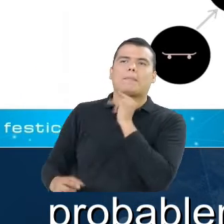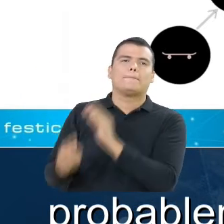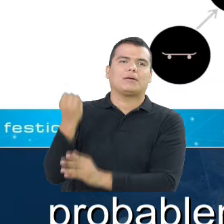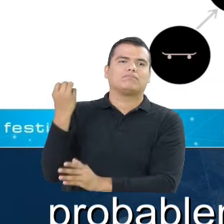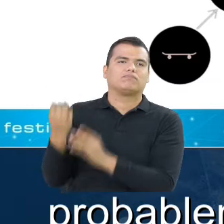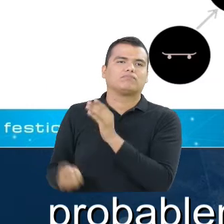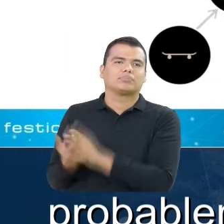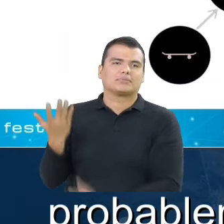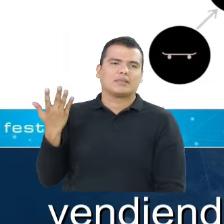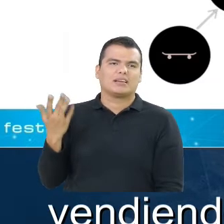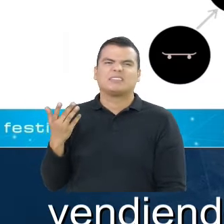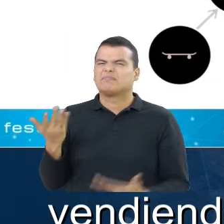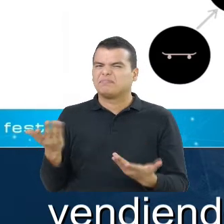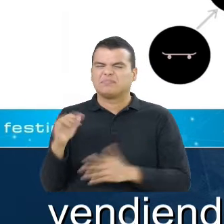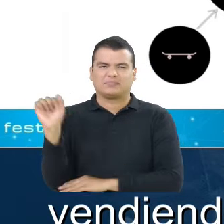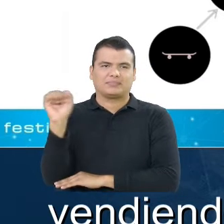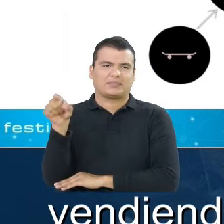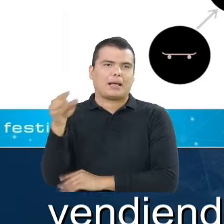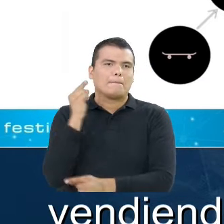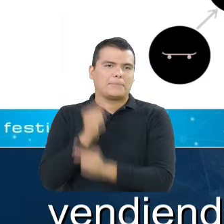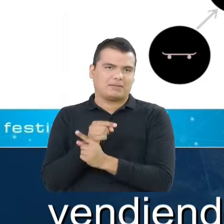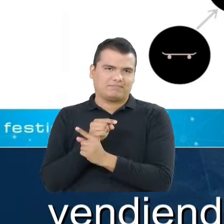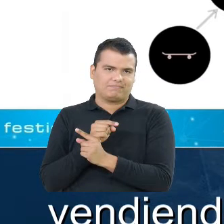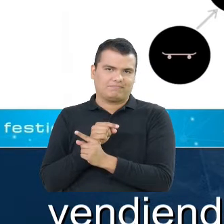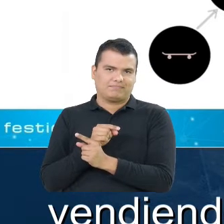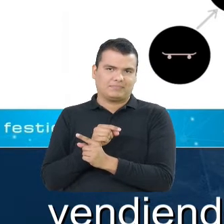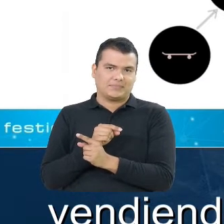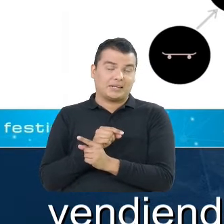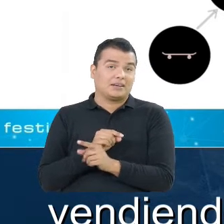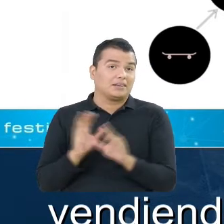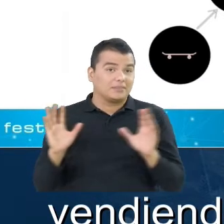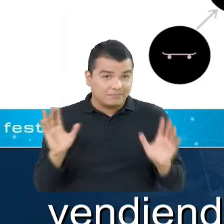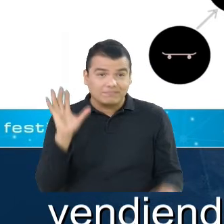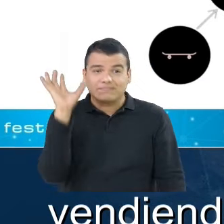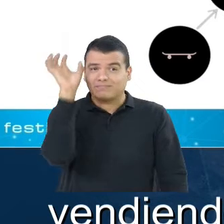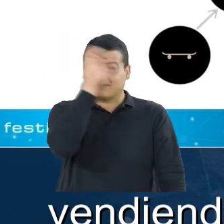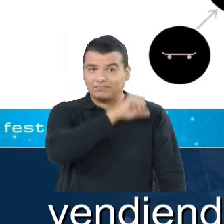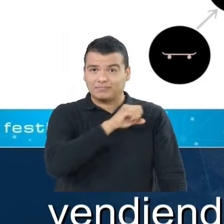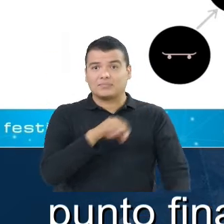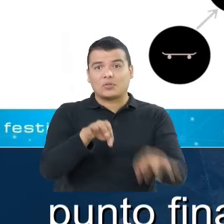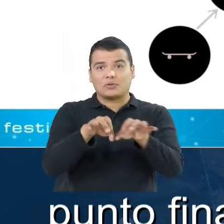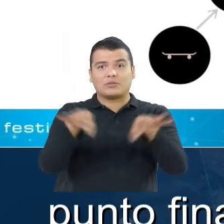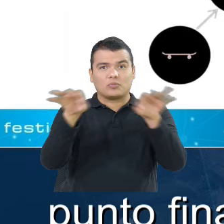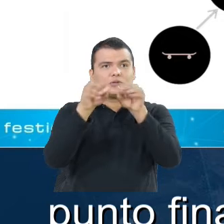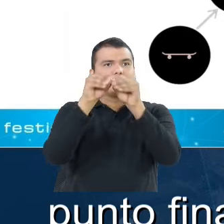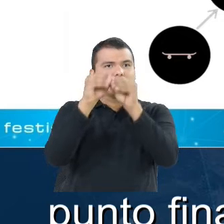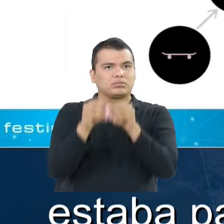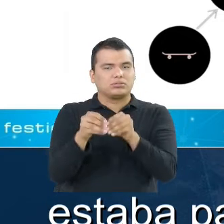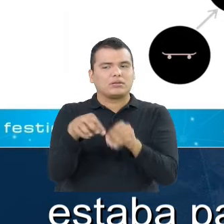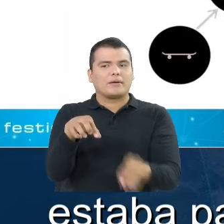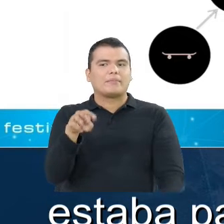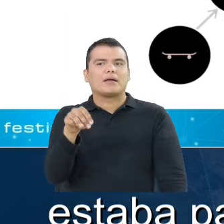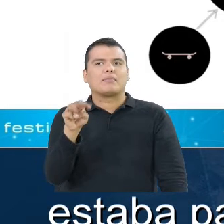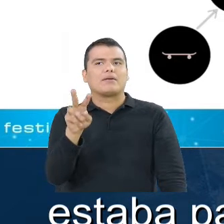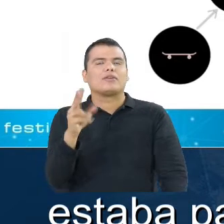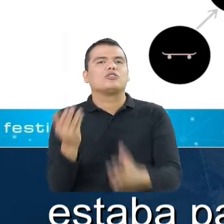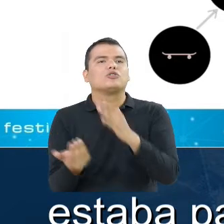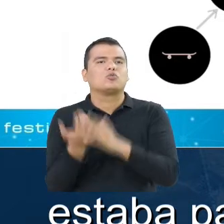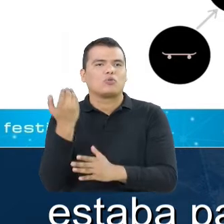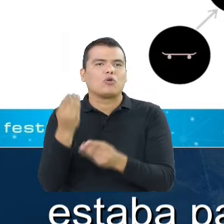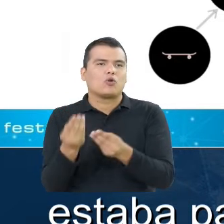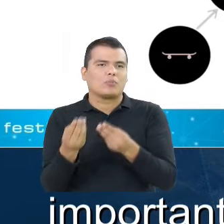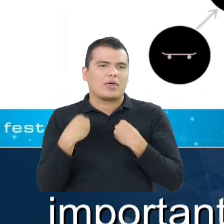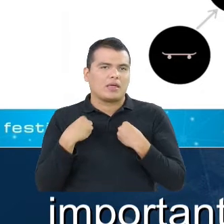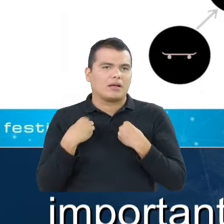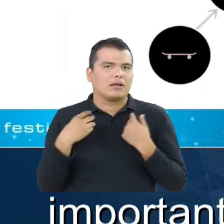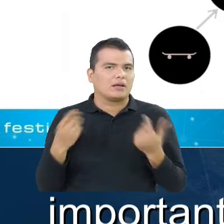para llegar a ese punto final y ahí sí descubrir que es un mercado para mí. Entonces, por eso es importante construir el producto mínimo viable que solucione el problema